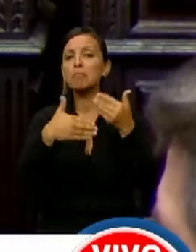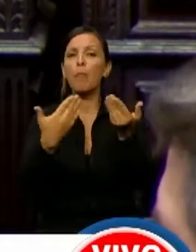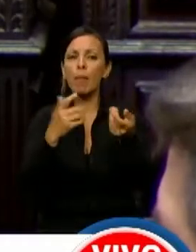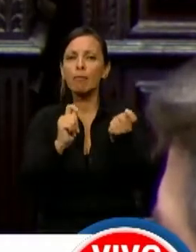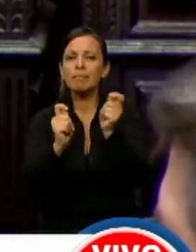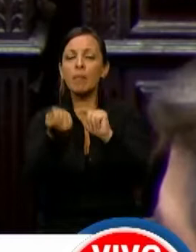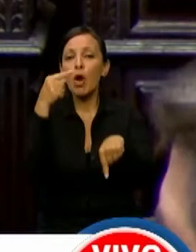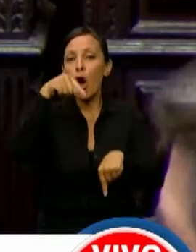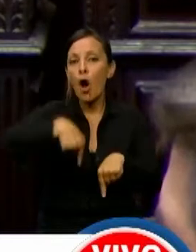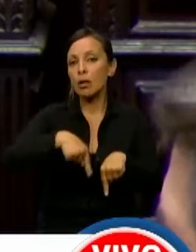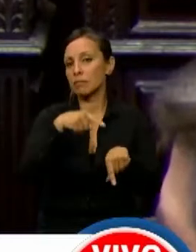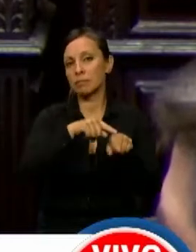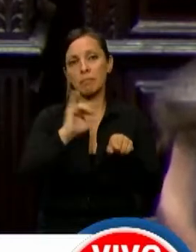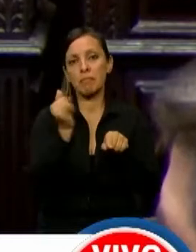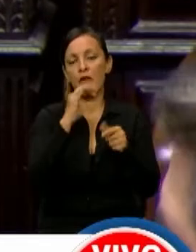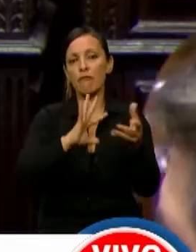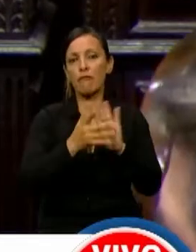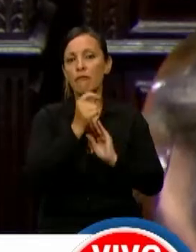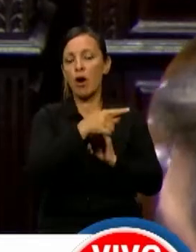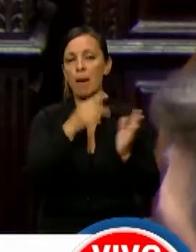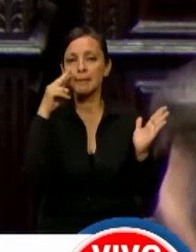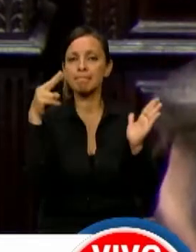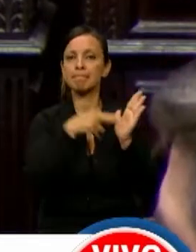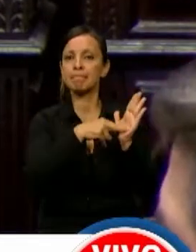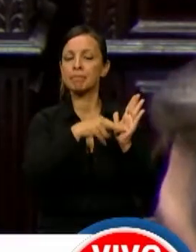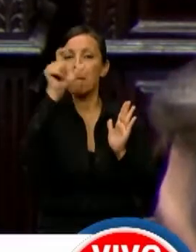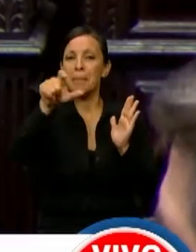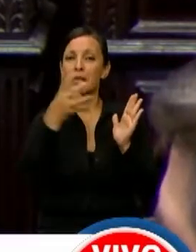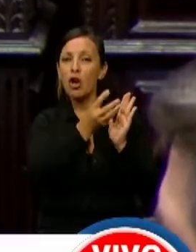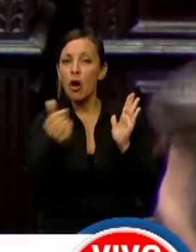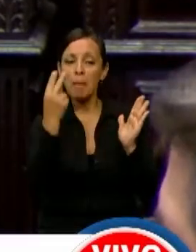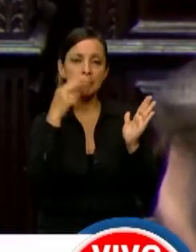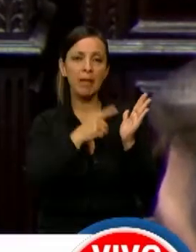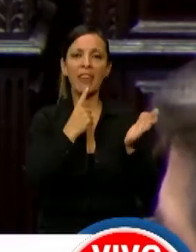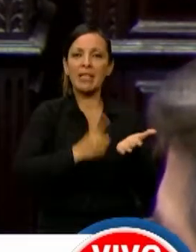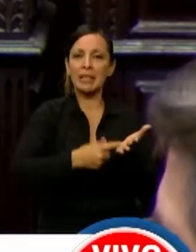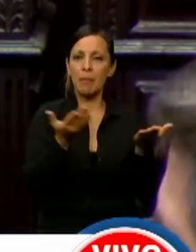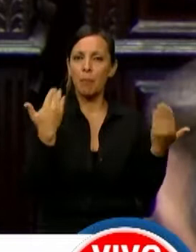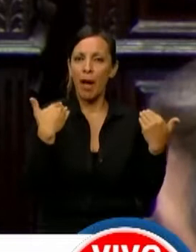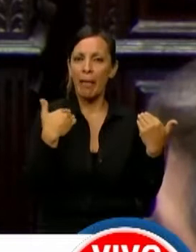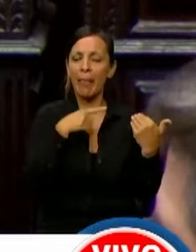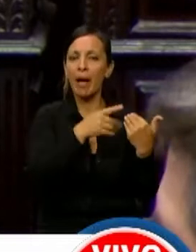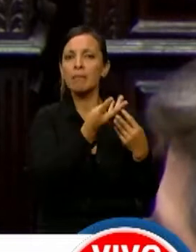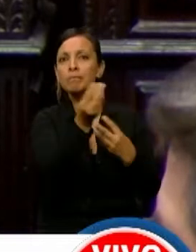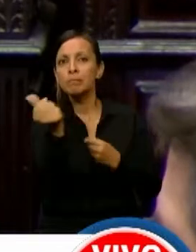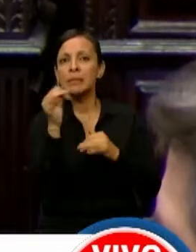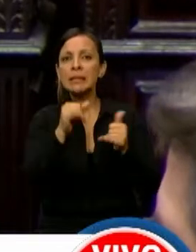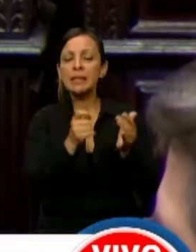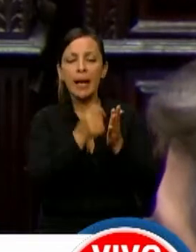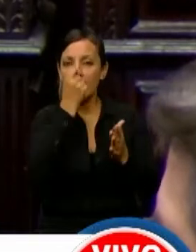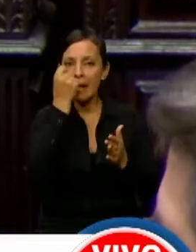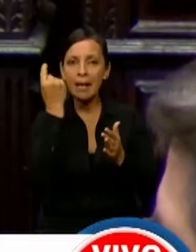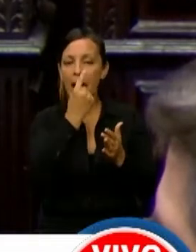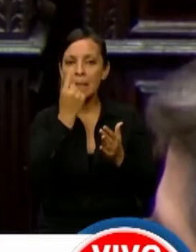pero que hoy es considerado el más efectivo a la hora de que el consumidor decida frente a la góndola en cuestión de segundos